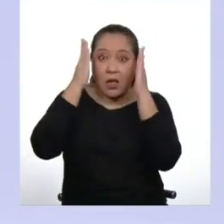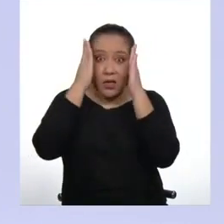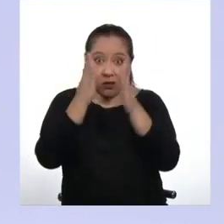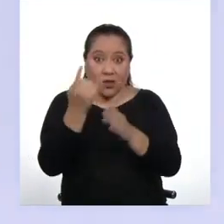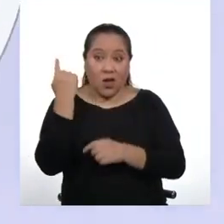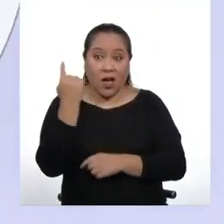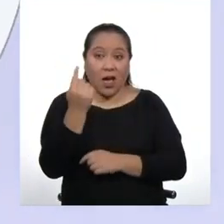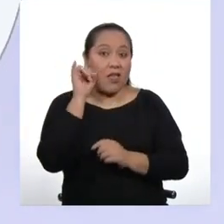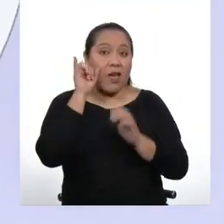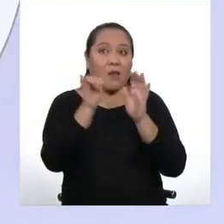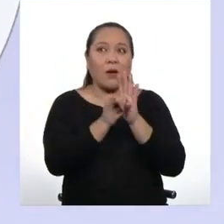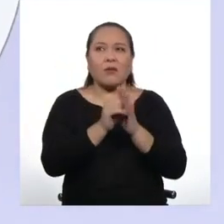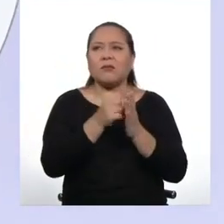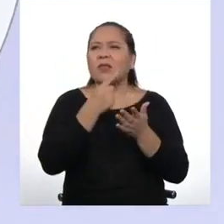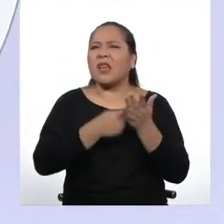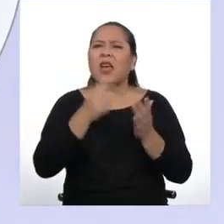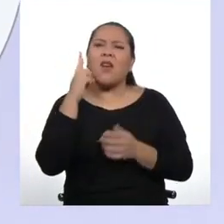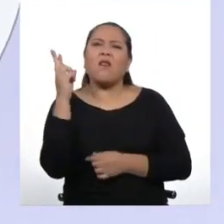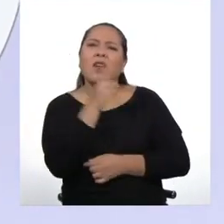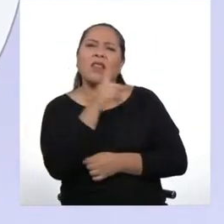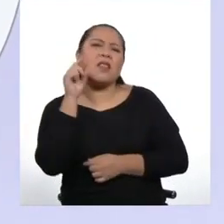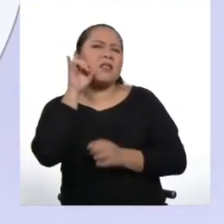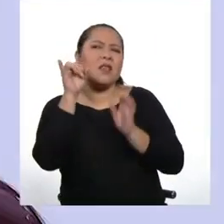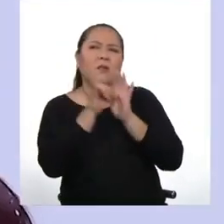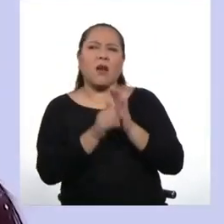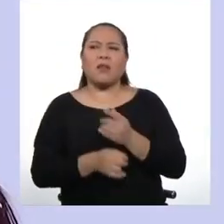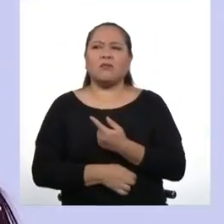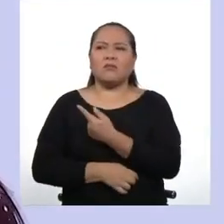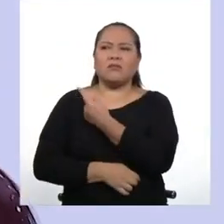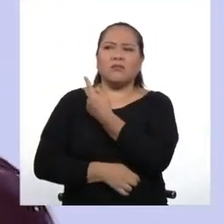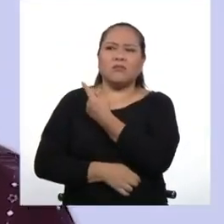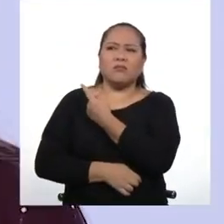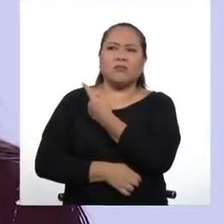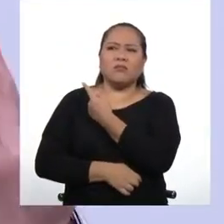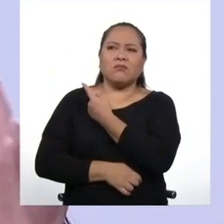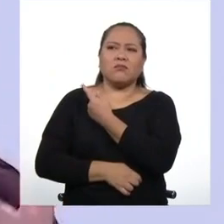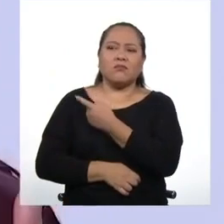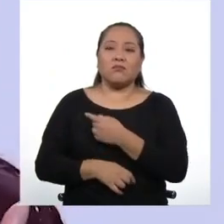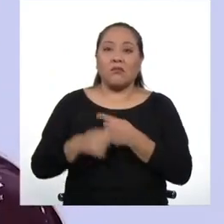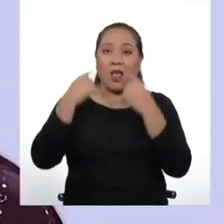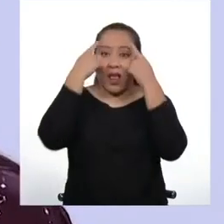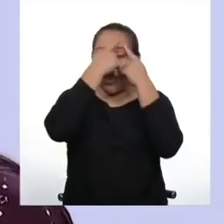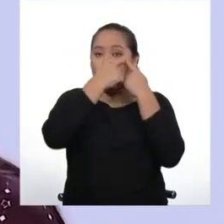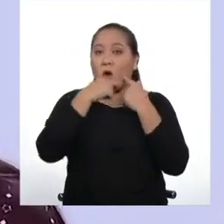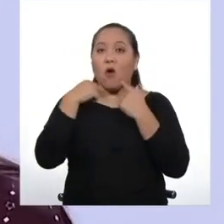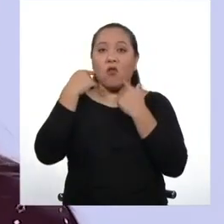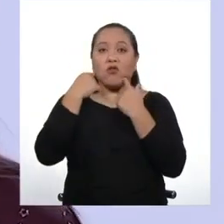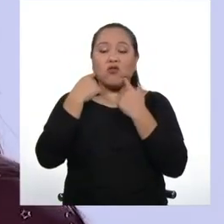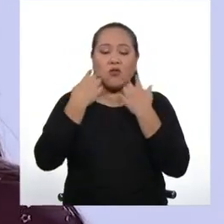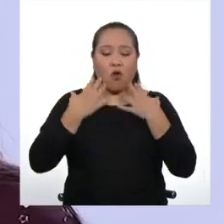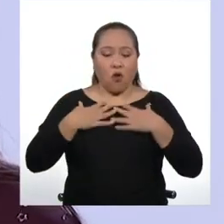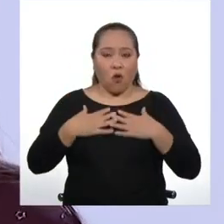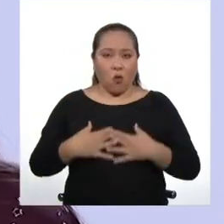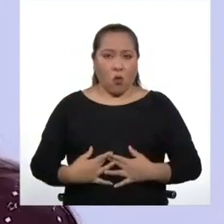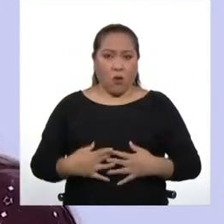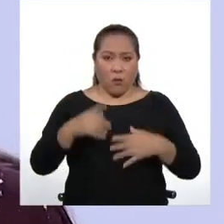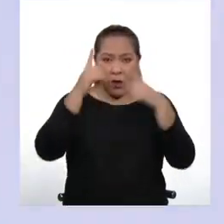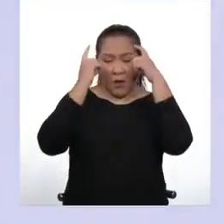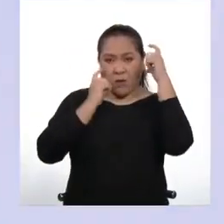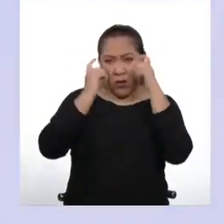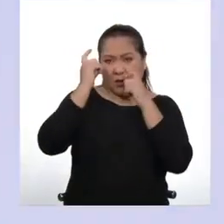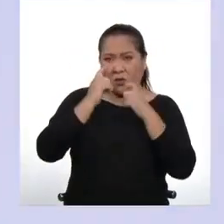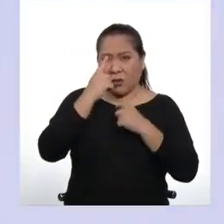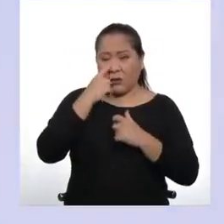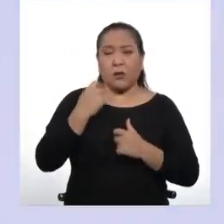de ellas. ¿Qué ven en esta primera imagen? Observa el rostro, el cuerpo y los gestos del niño.